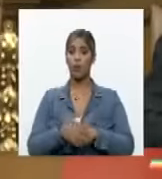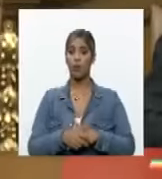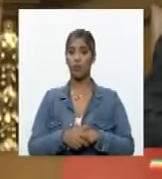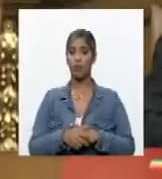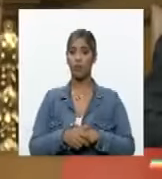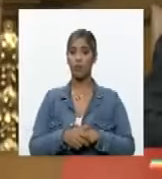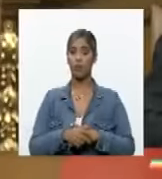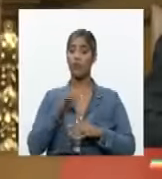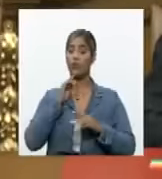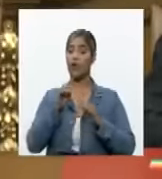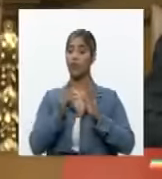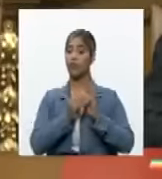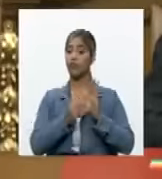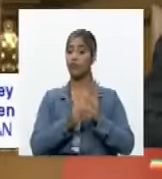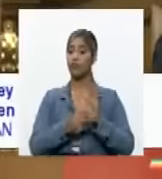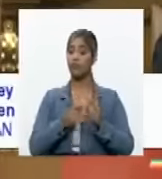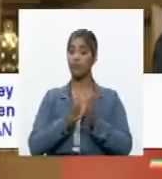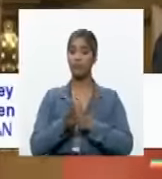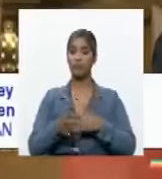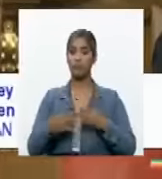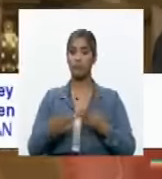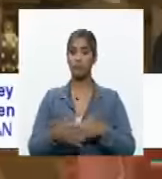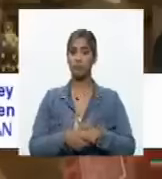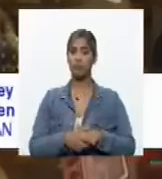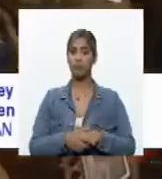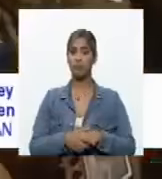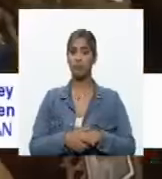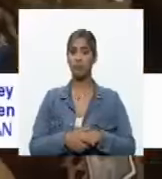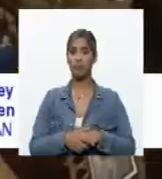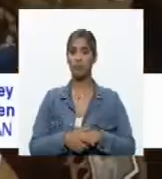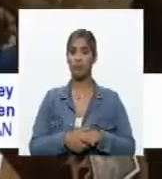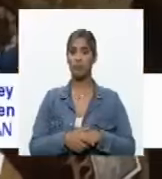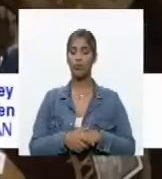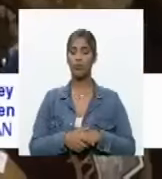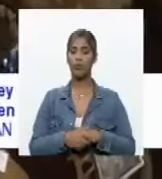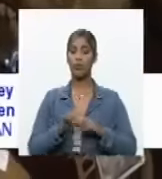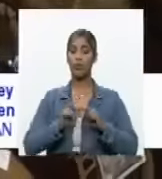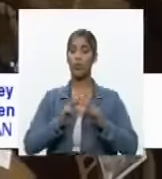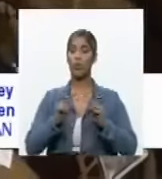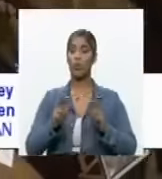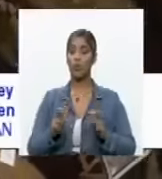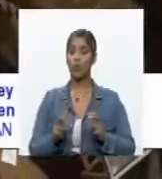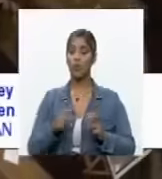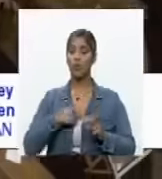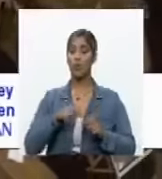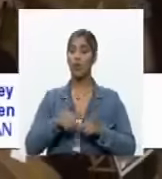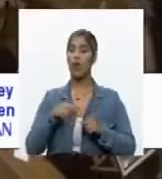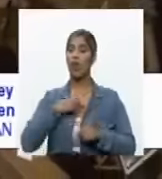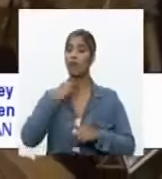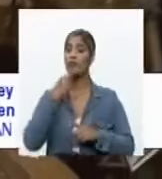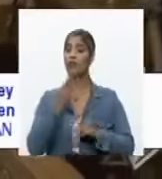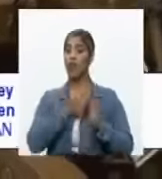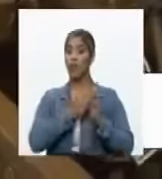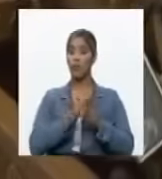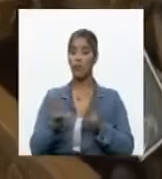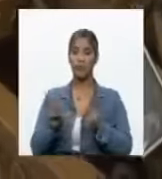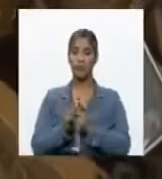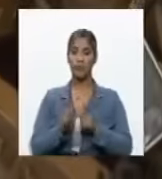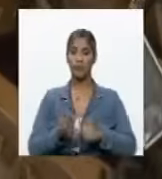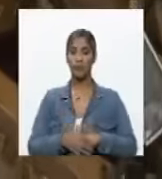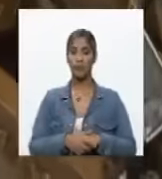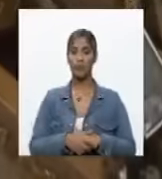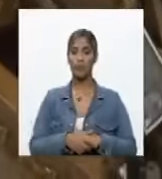cual queda redactado en los siguientes términos. Epígrafe, proceso de renovación de las vocerías en la comuna. Es todo,